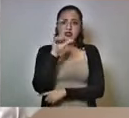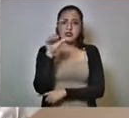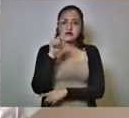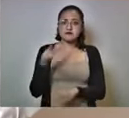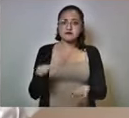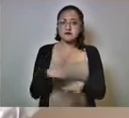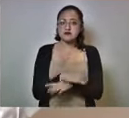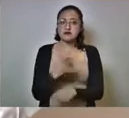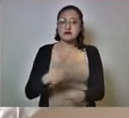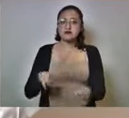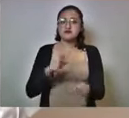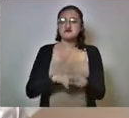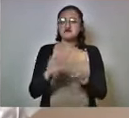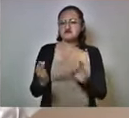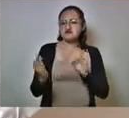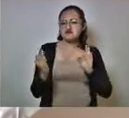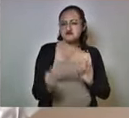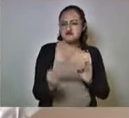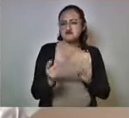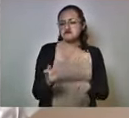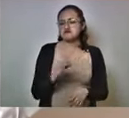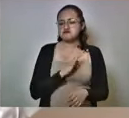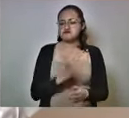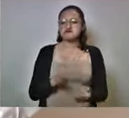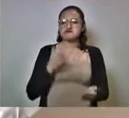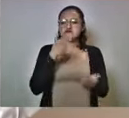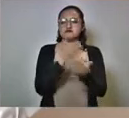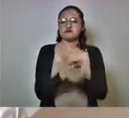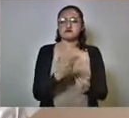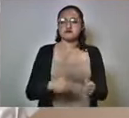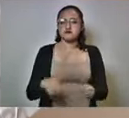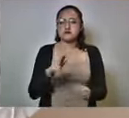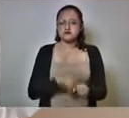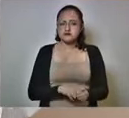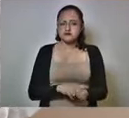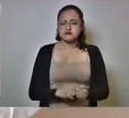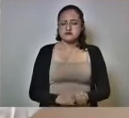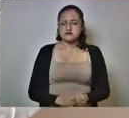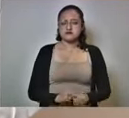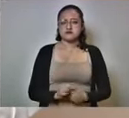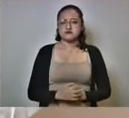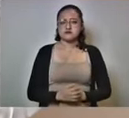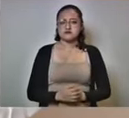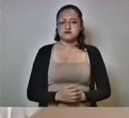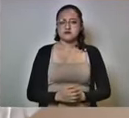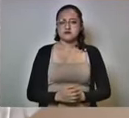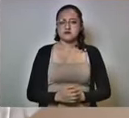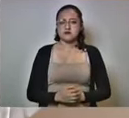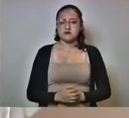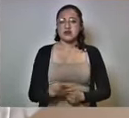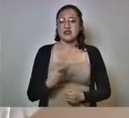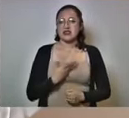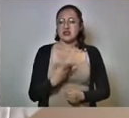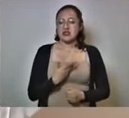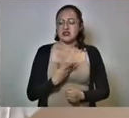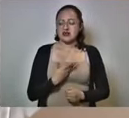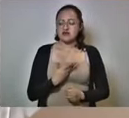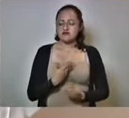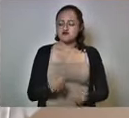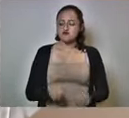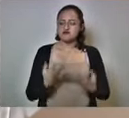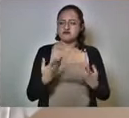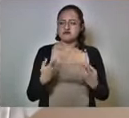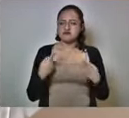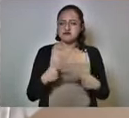está cerca de la zona metropolitana para poder tener toda la capacidad y